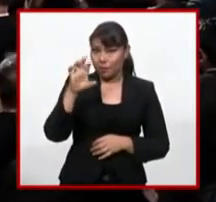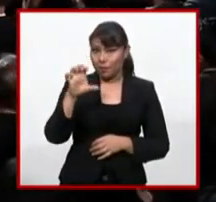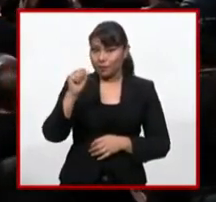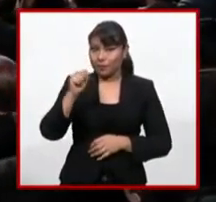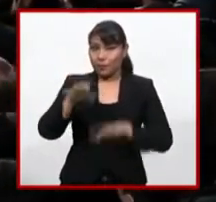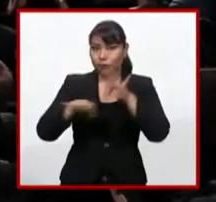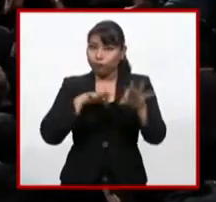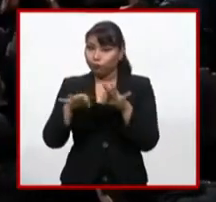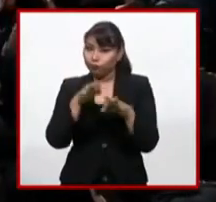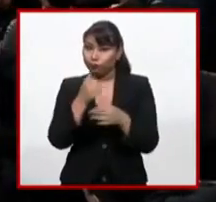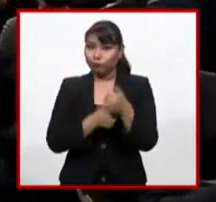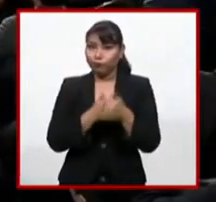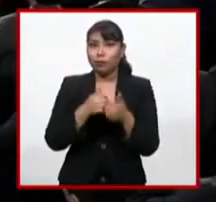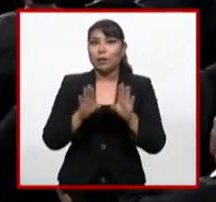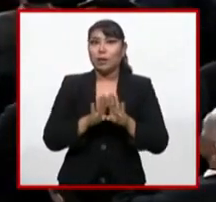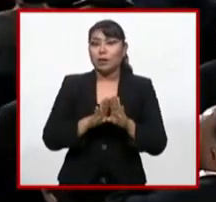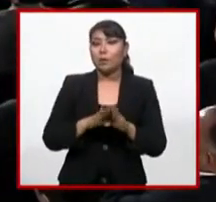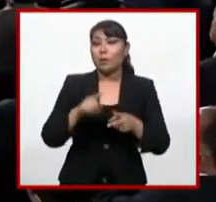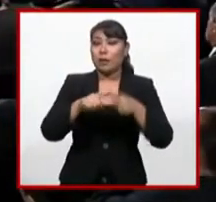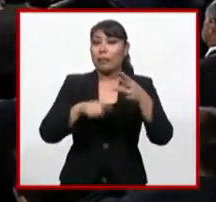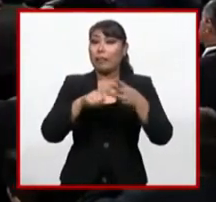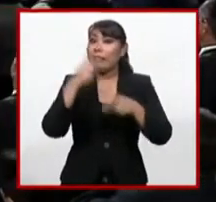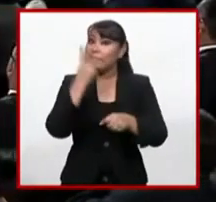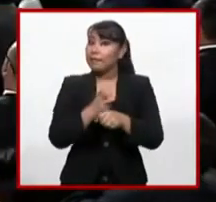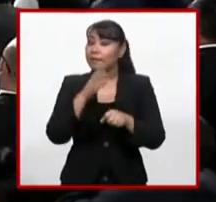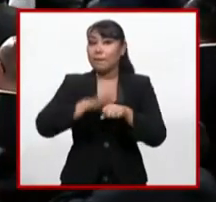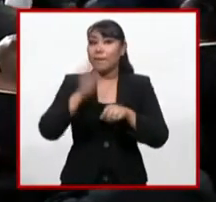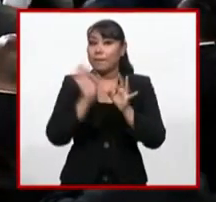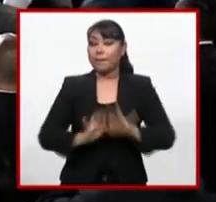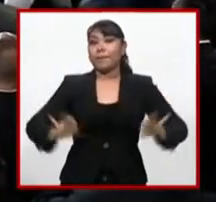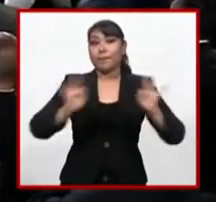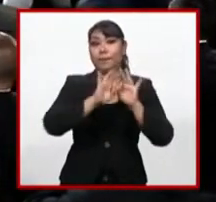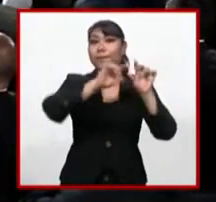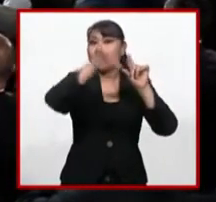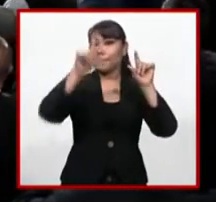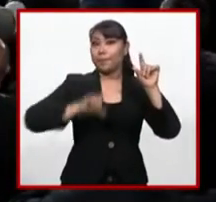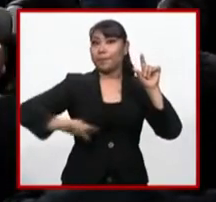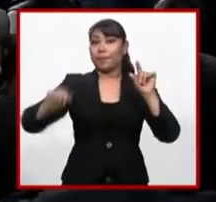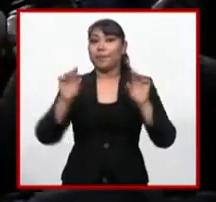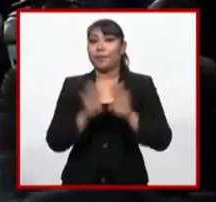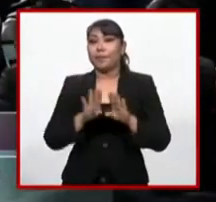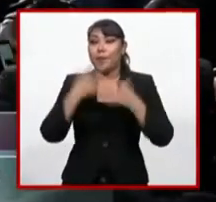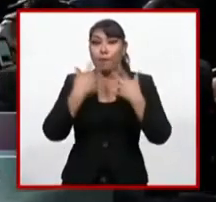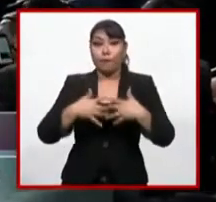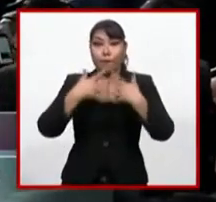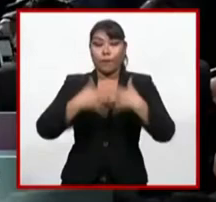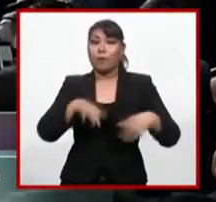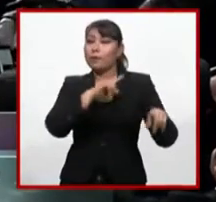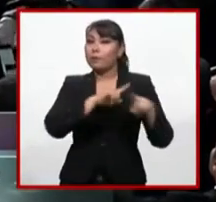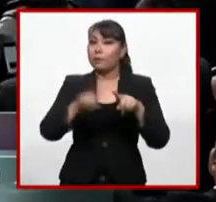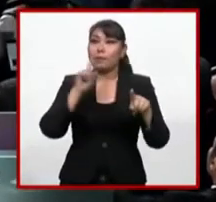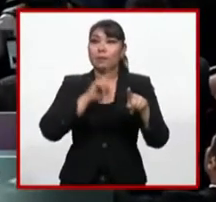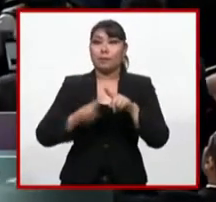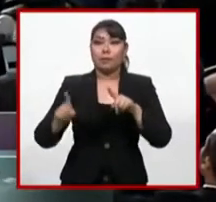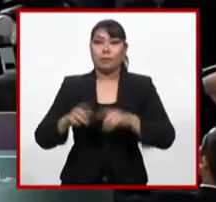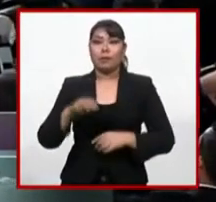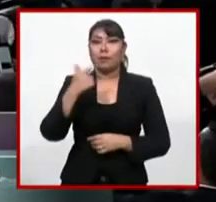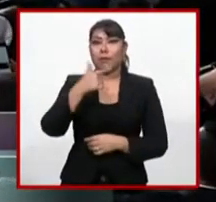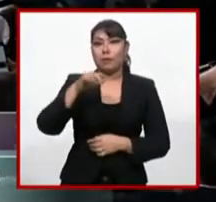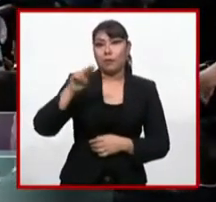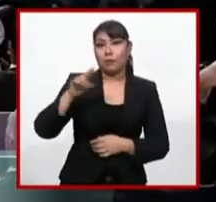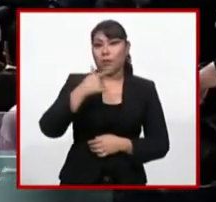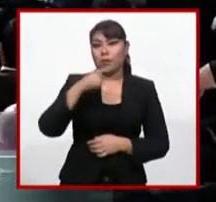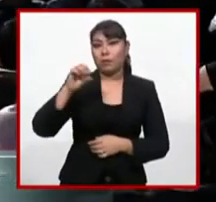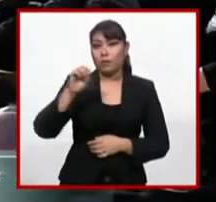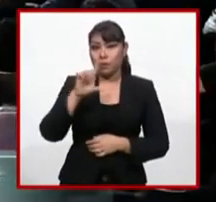más importante a nivel nacional aquí en Oaxaca. Hemos tenido empresas transnacionales como Google